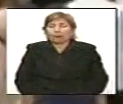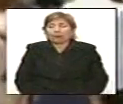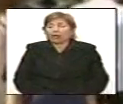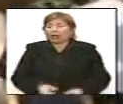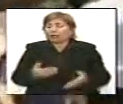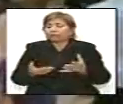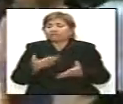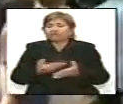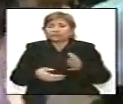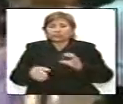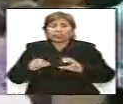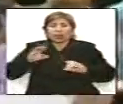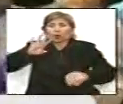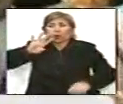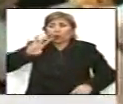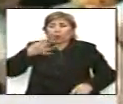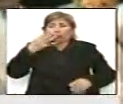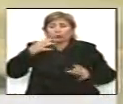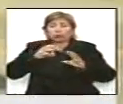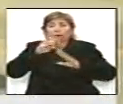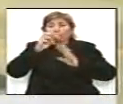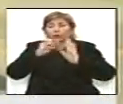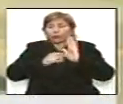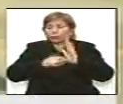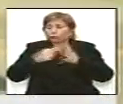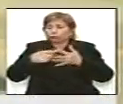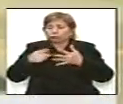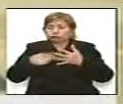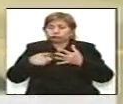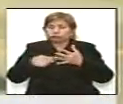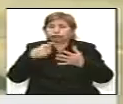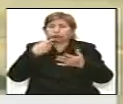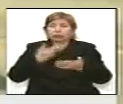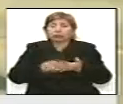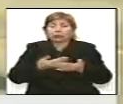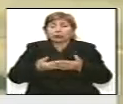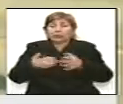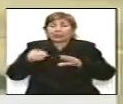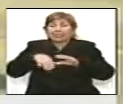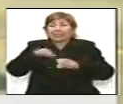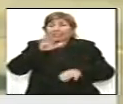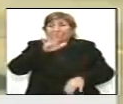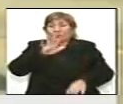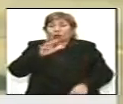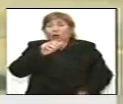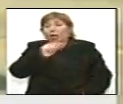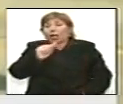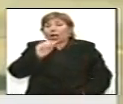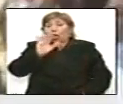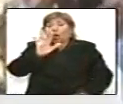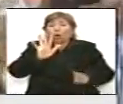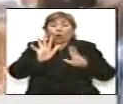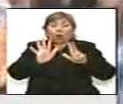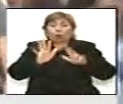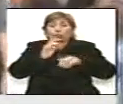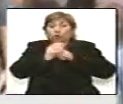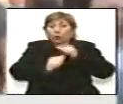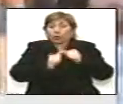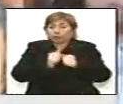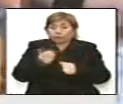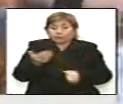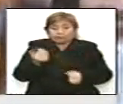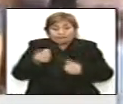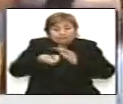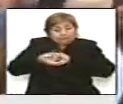se trata del cuarto proyecto de ley que entre otros puntos plantea una pena de entre cinco y ocho años para el candidato que reciba aportes de